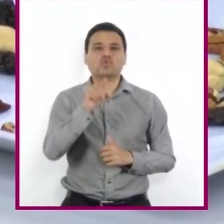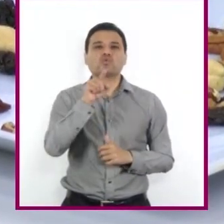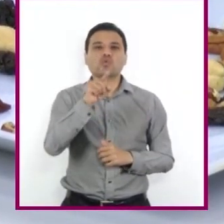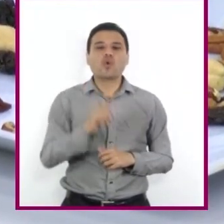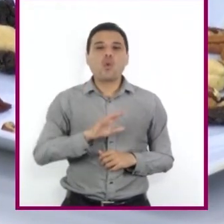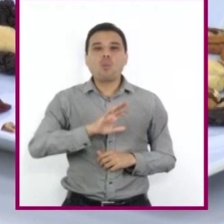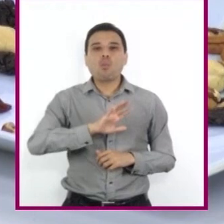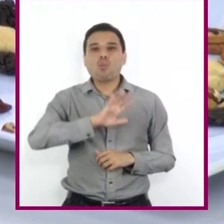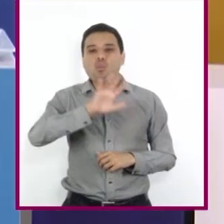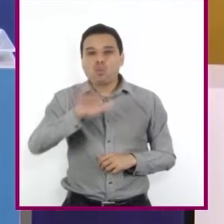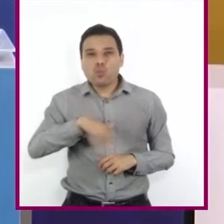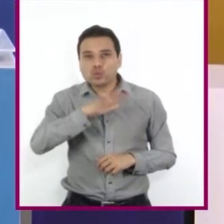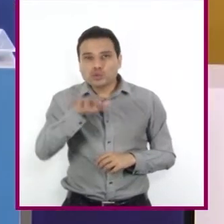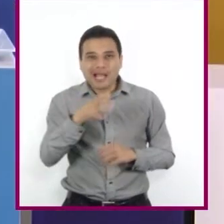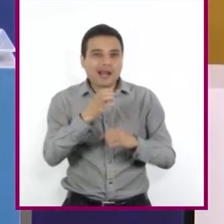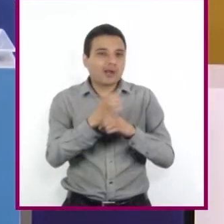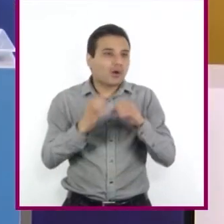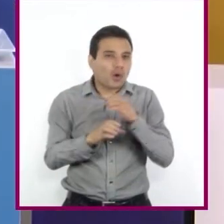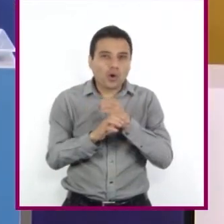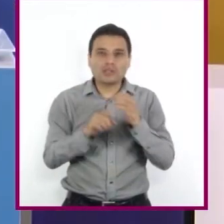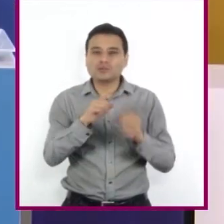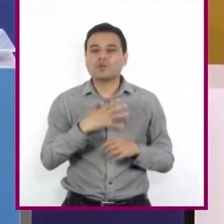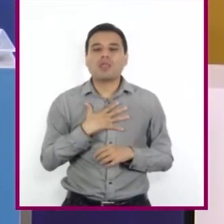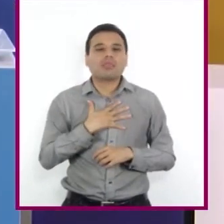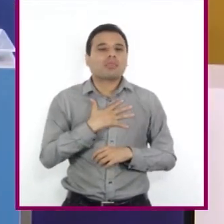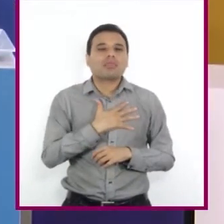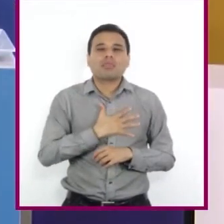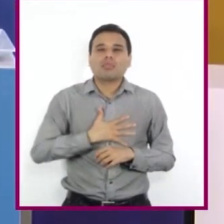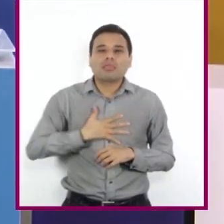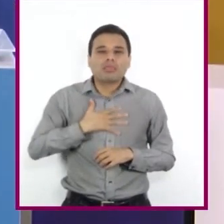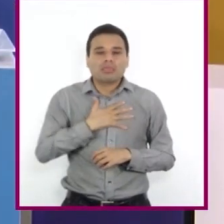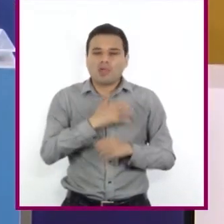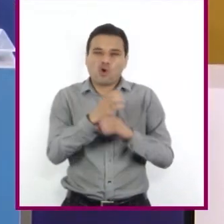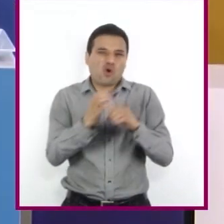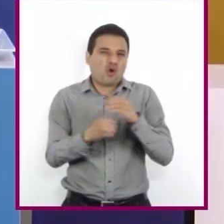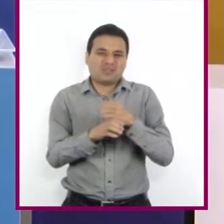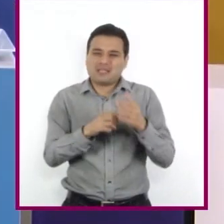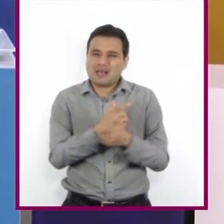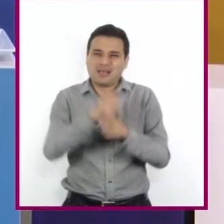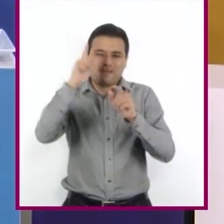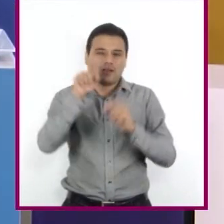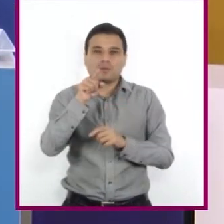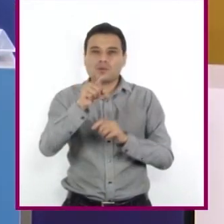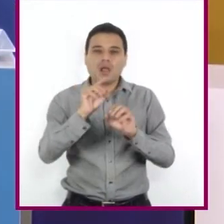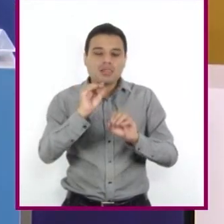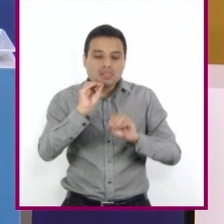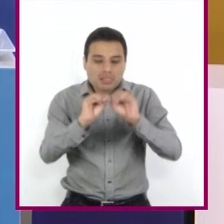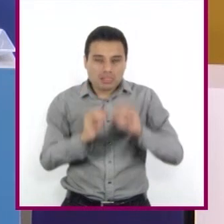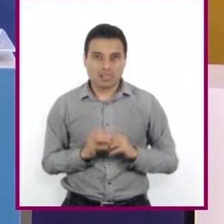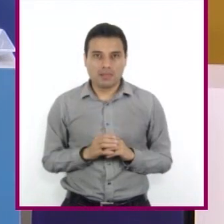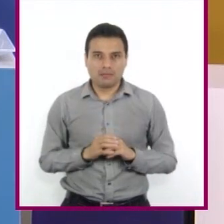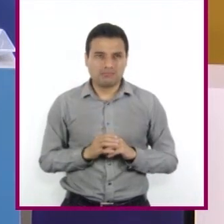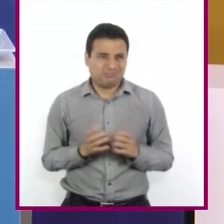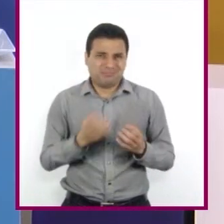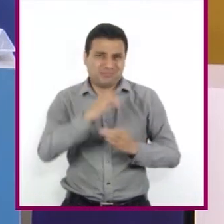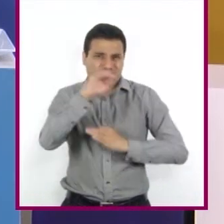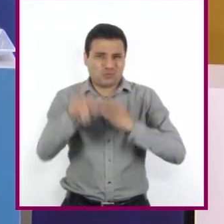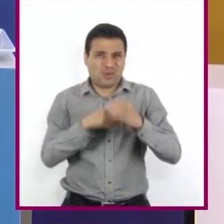y exploren con cualquier objeto o material que puedan encontrar a su alrededor. ¡Todo sirve!